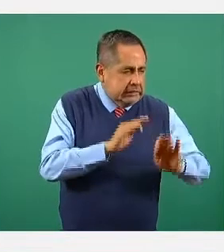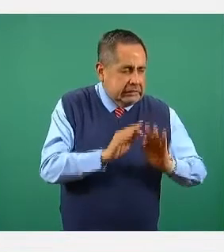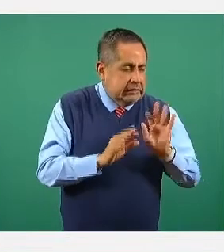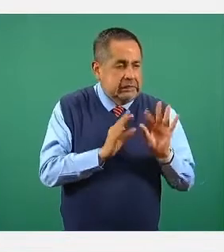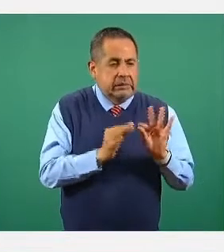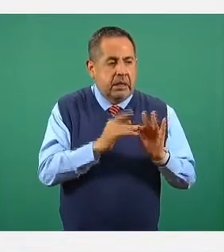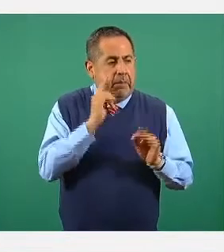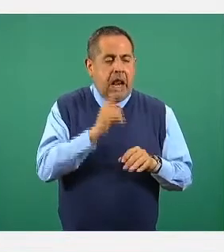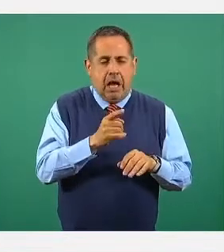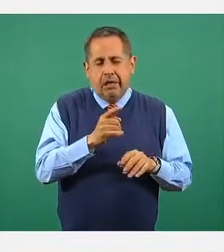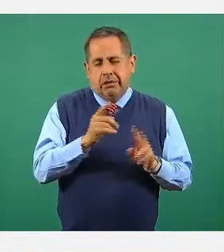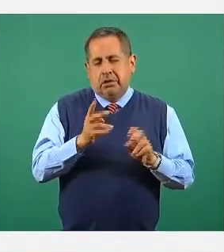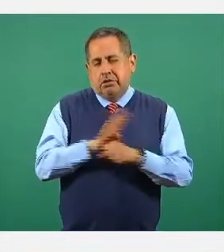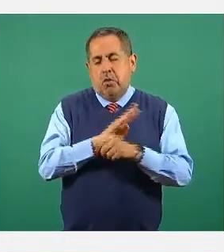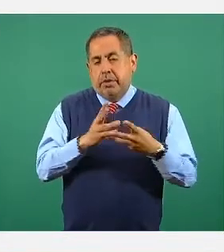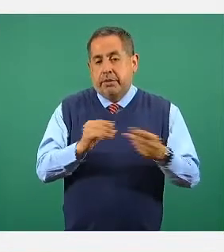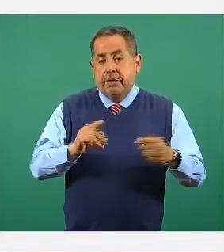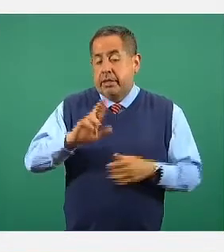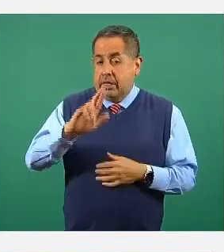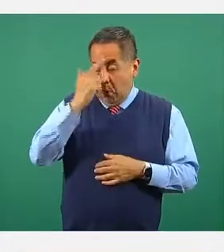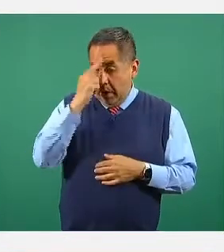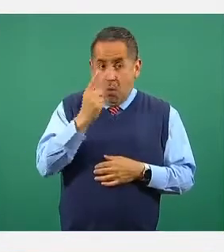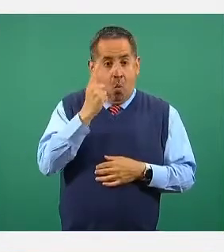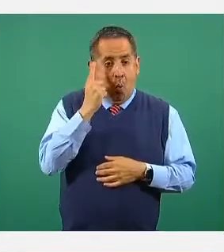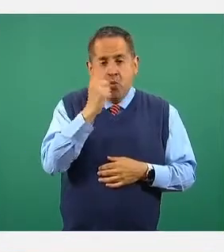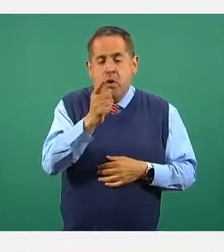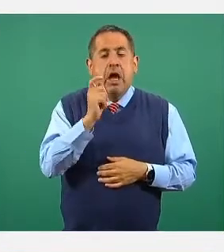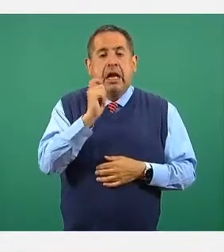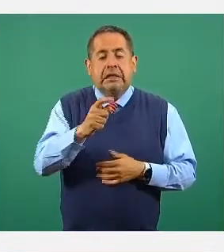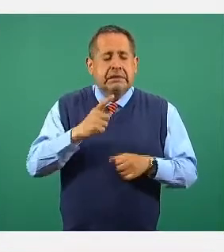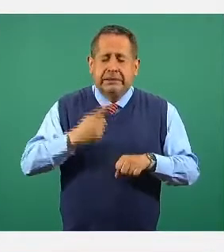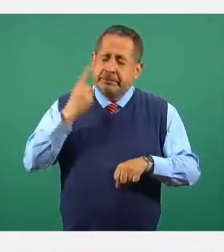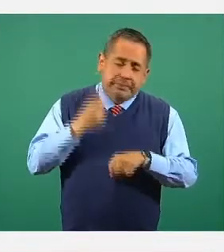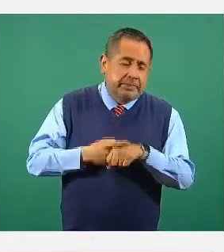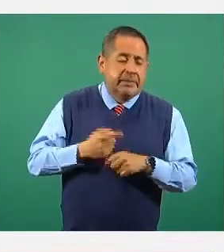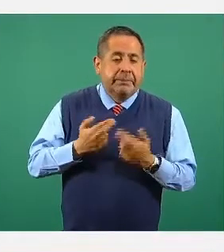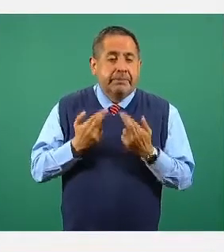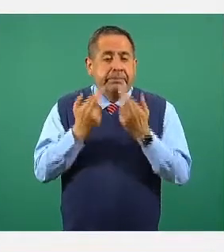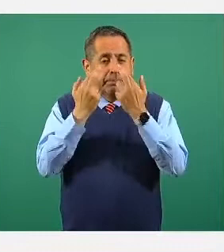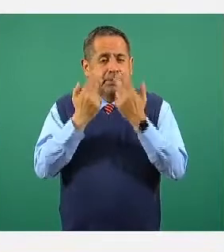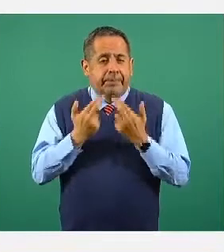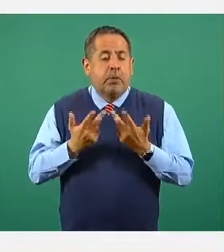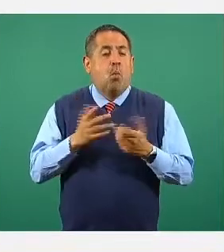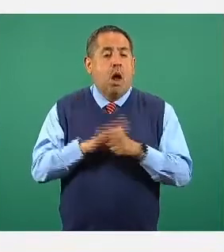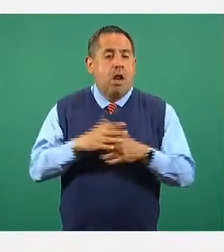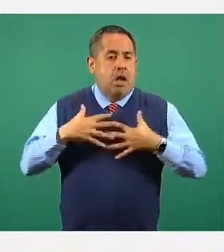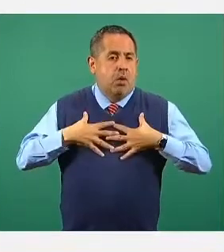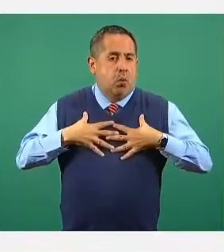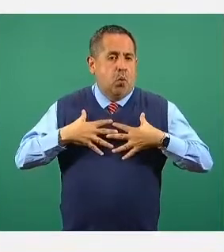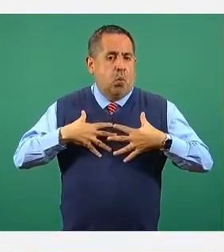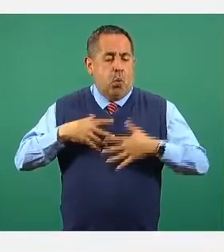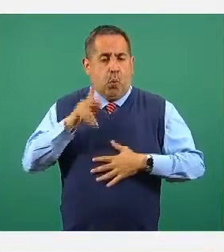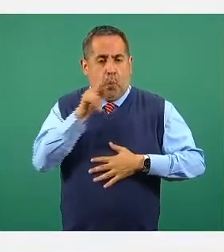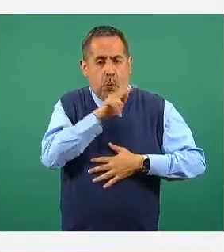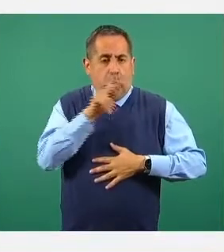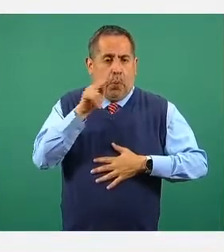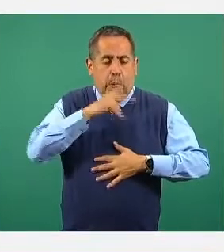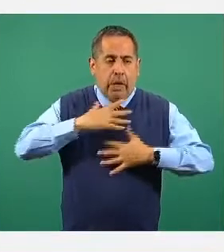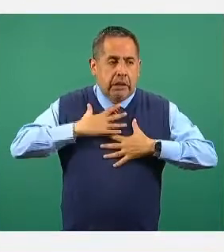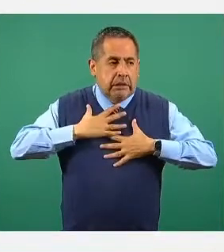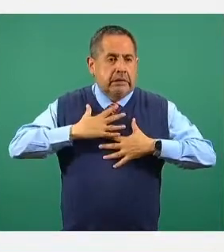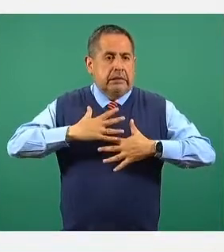de COVID-19, recordando que la principal afectación de inicio es una afectación respiratoria que compromete